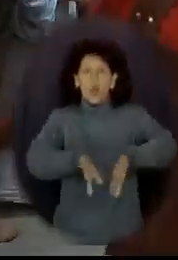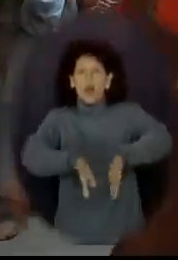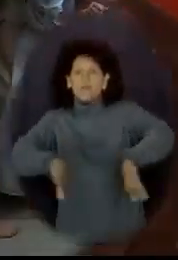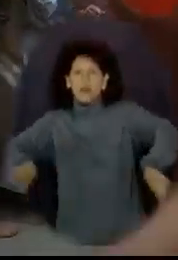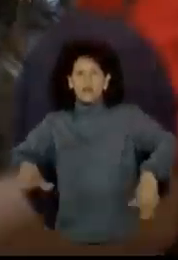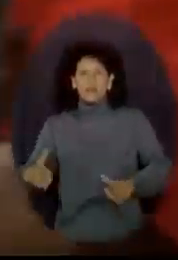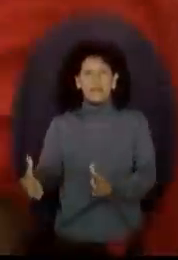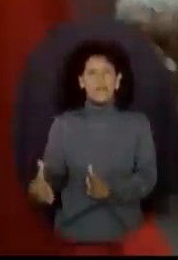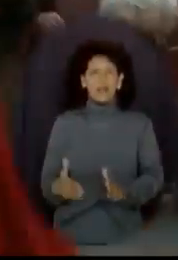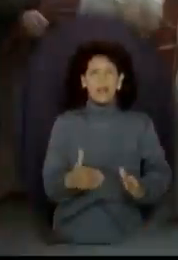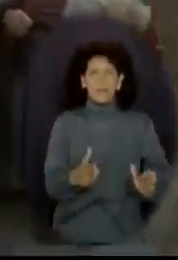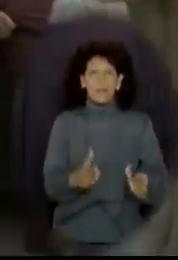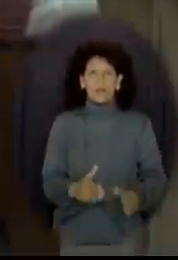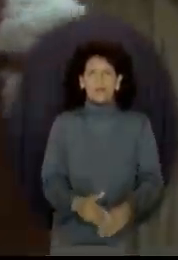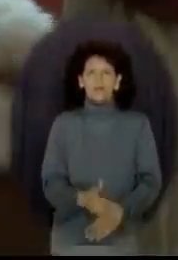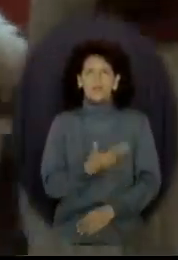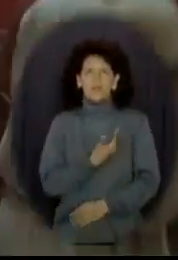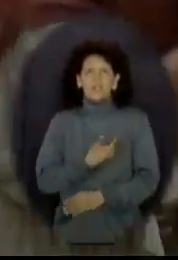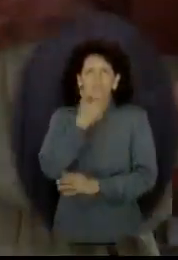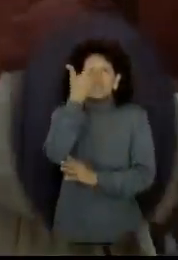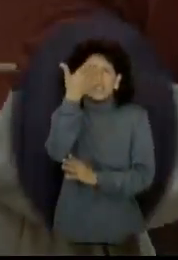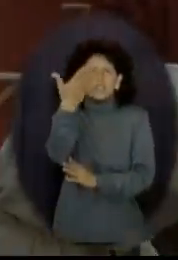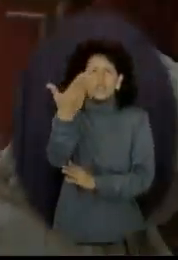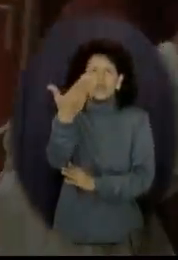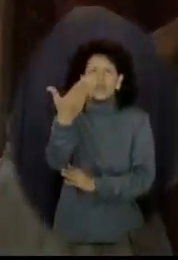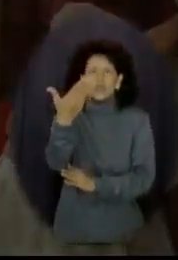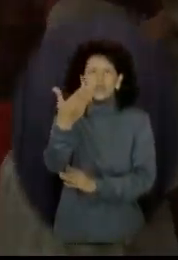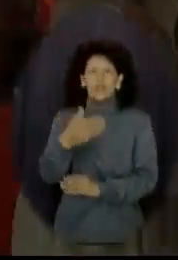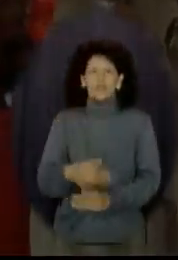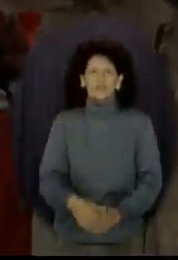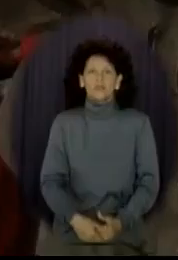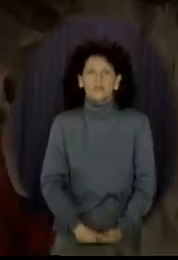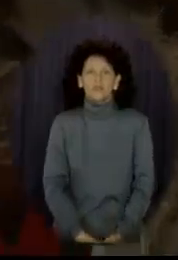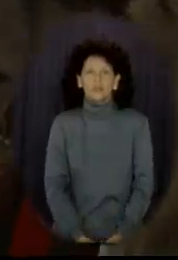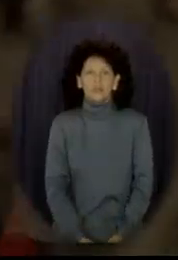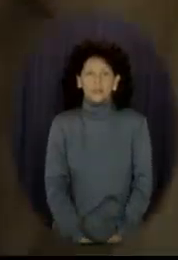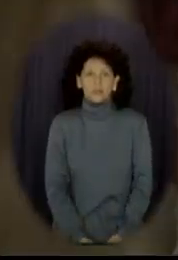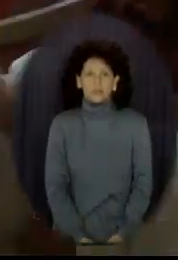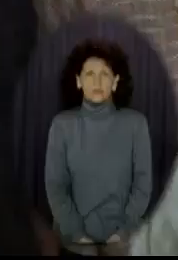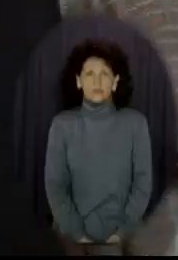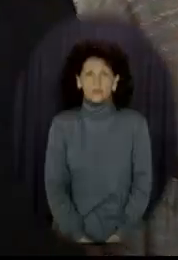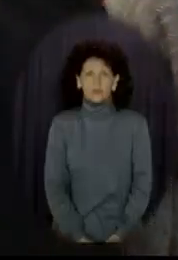Señor, señor, que alguien lo ayude. ¡Aléjense de él!